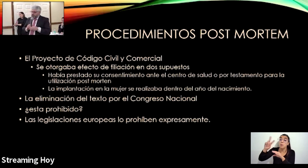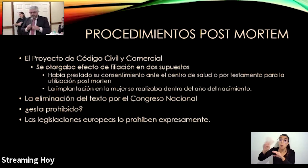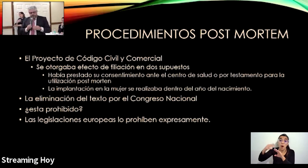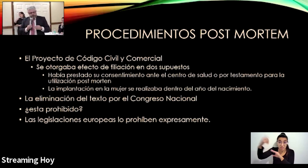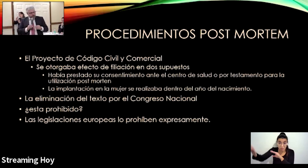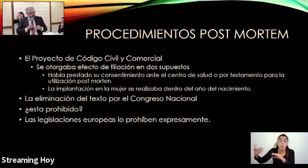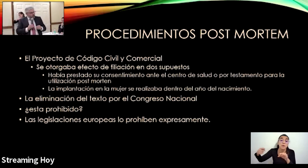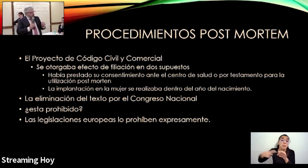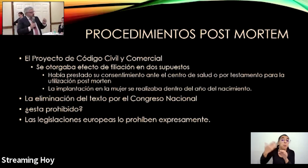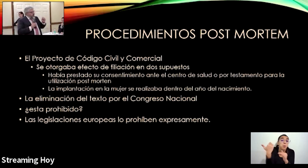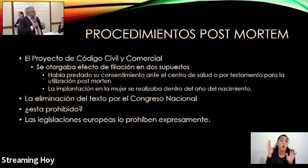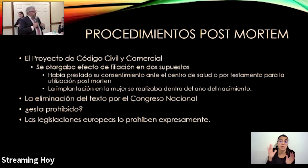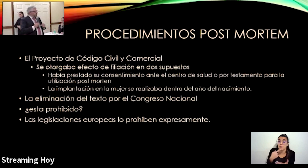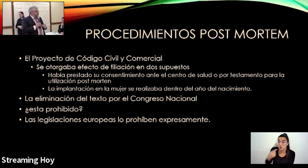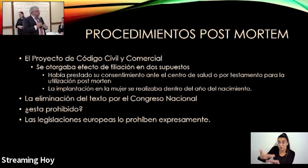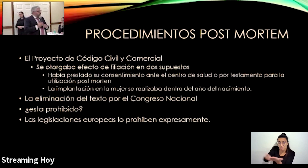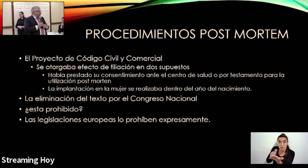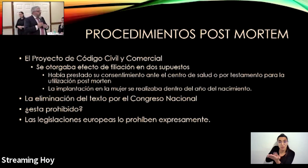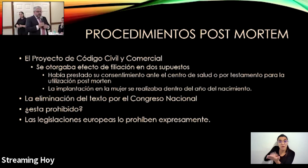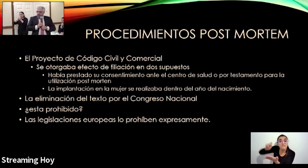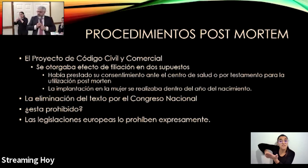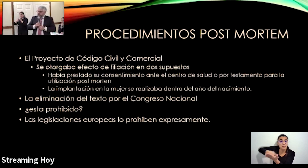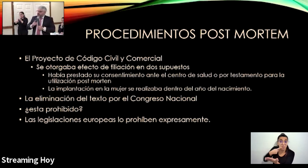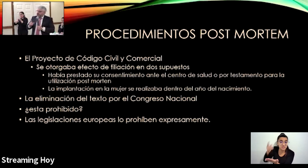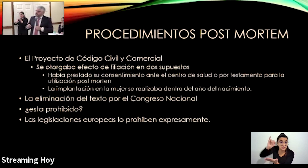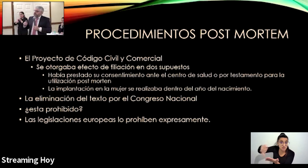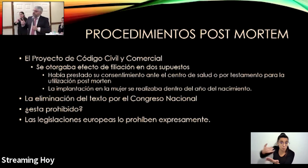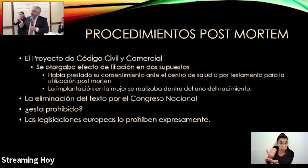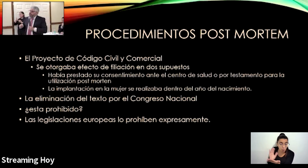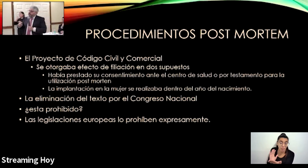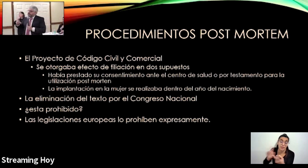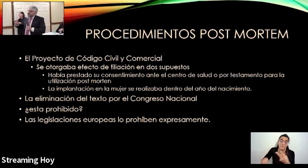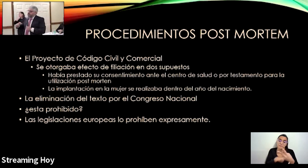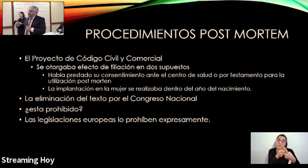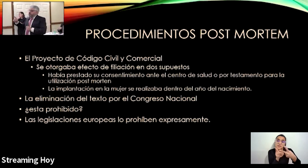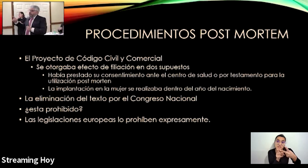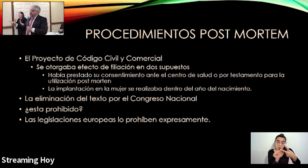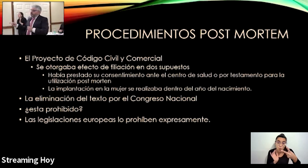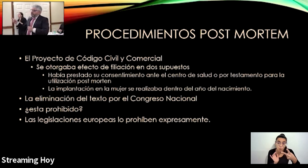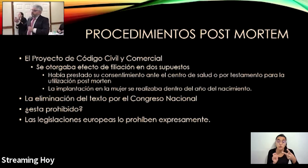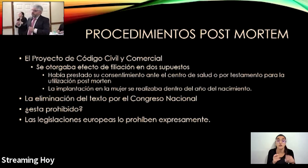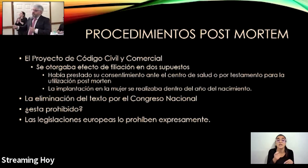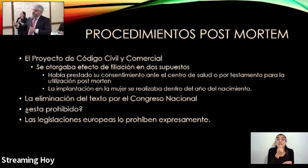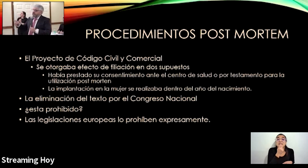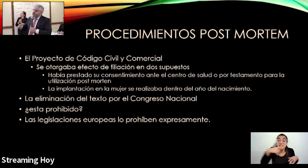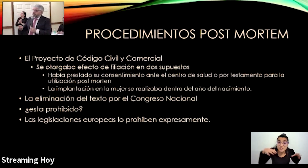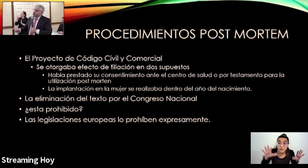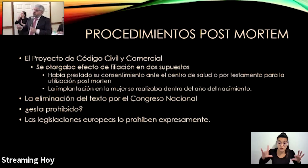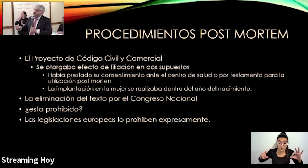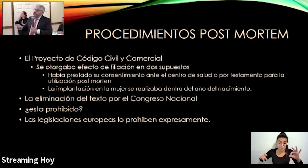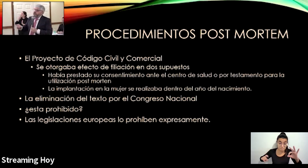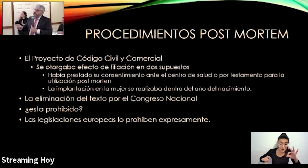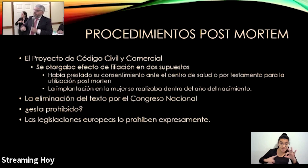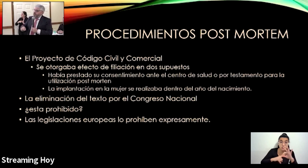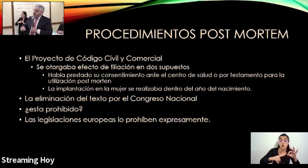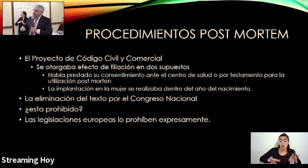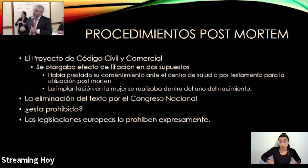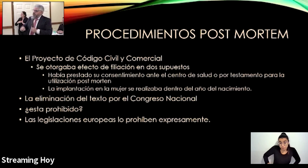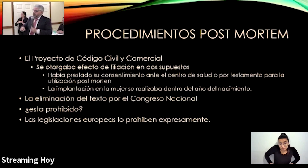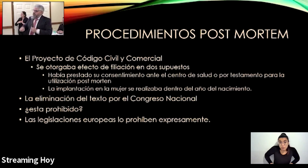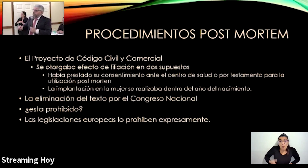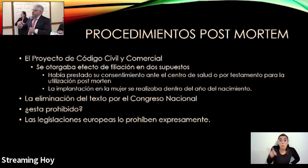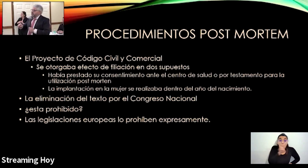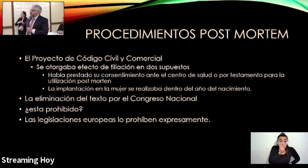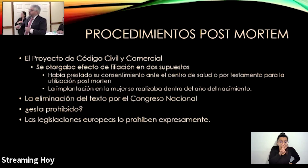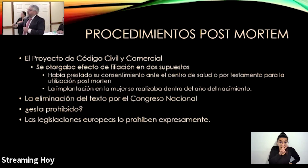daba ese material genético. Y en segundo lugar, el caso en que la implantación en la mujer del material genético